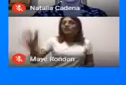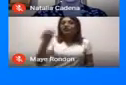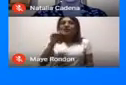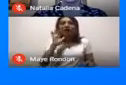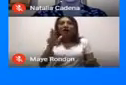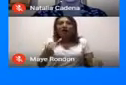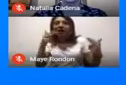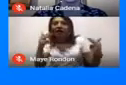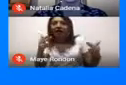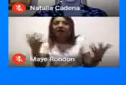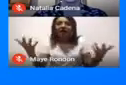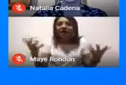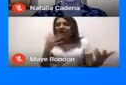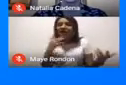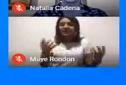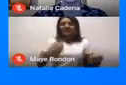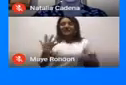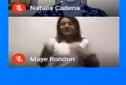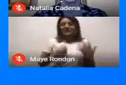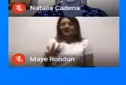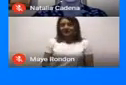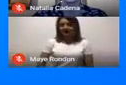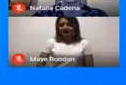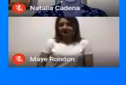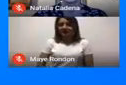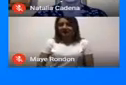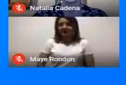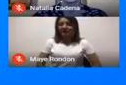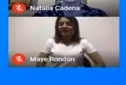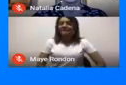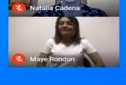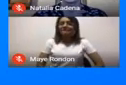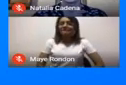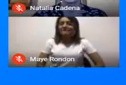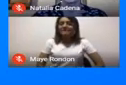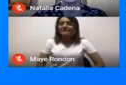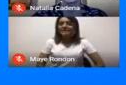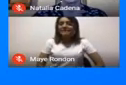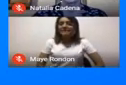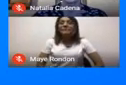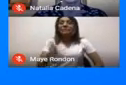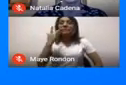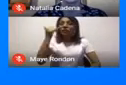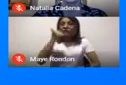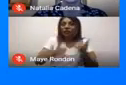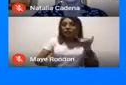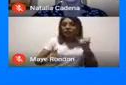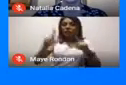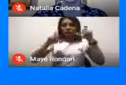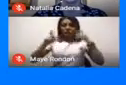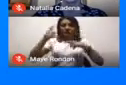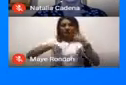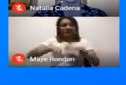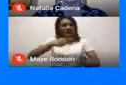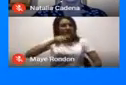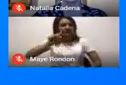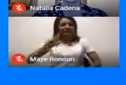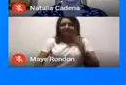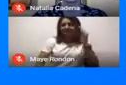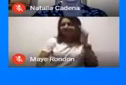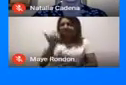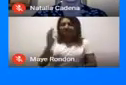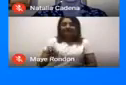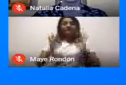súper vacilando y divirtiéndonos. Y por último, tuvimos una cátedra de innovación turística, que fue